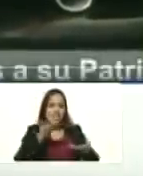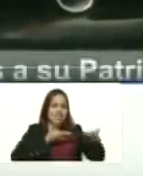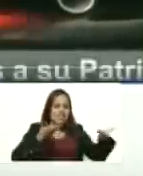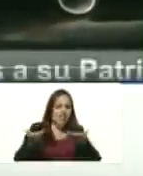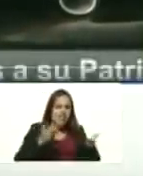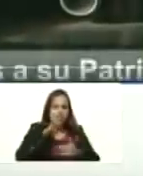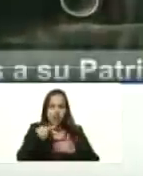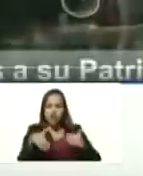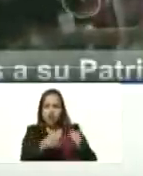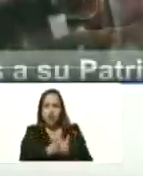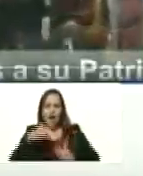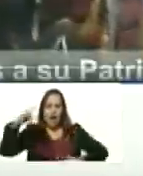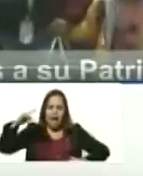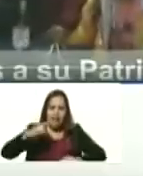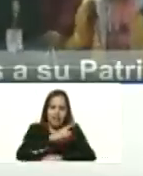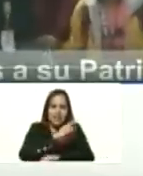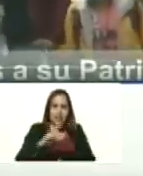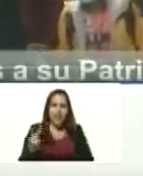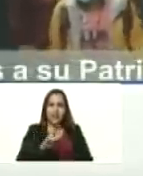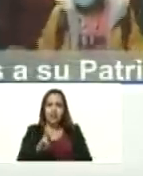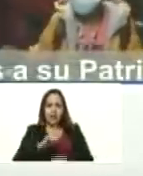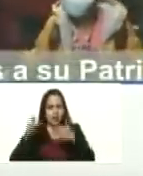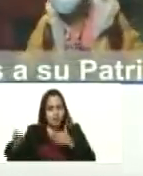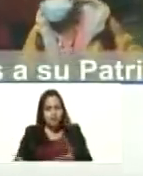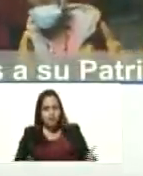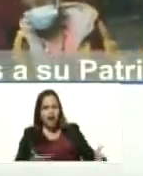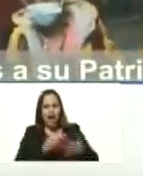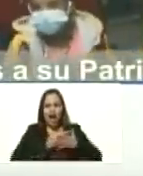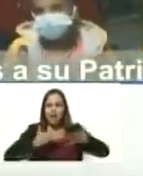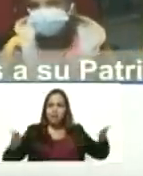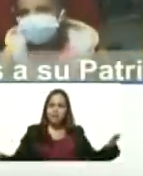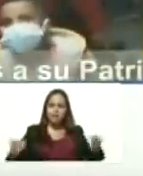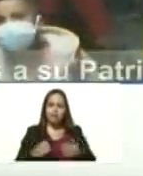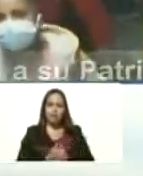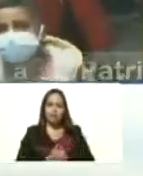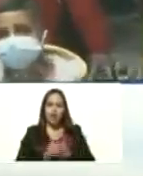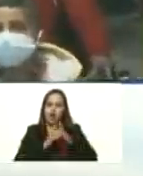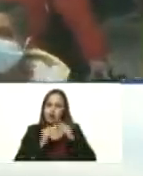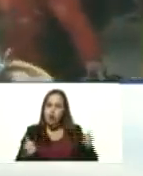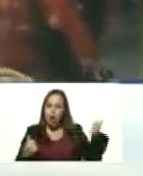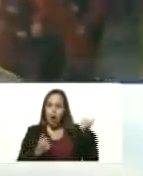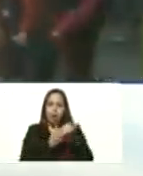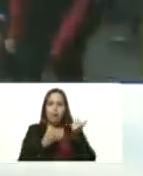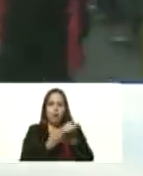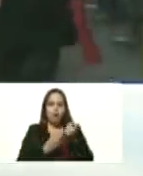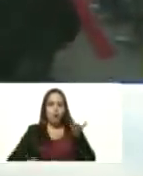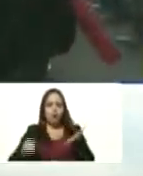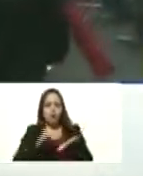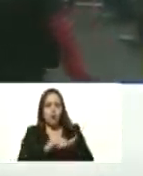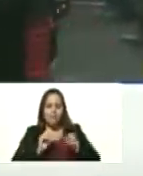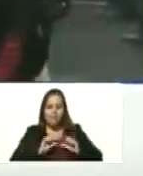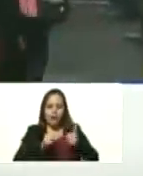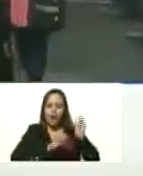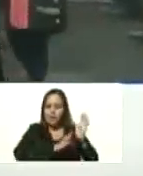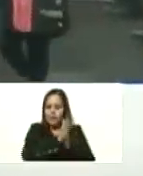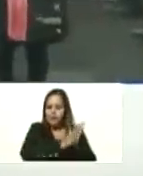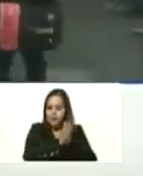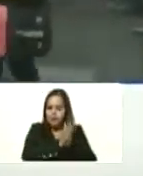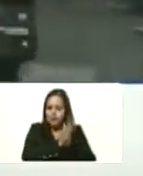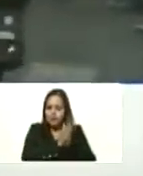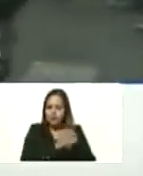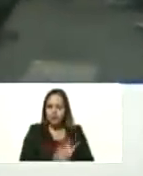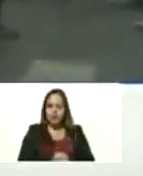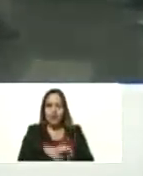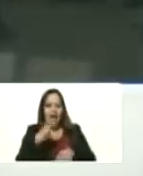ellos aterriza de menos suelo ha recibido con los brazos abiertos y todo el apoyo para que vengan a emprender vengan como